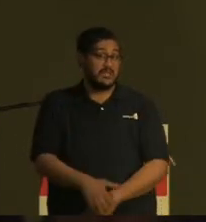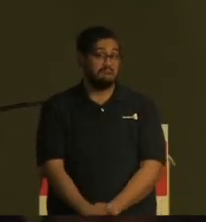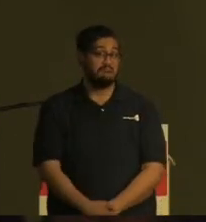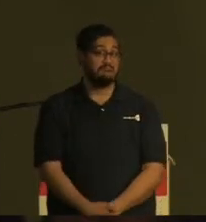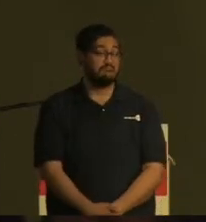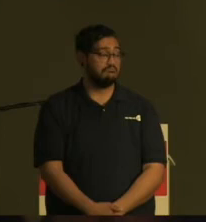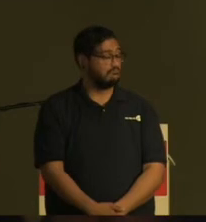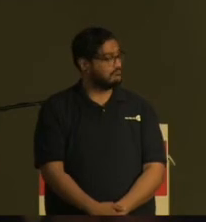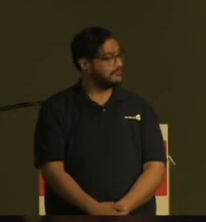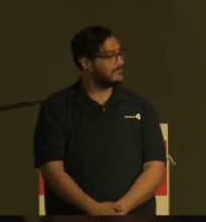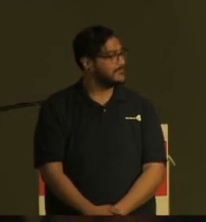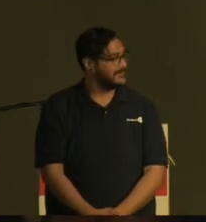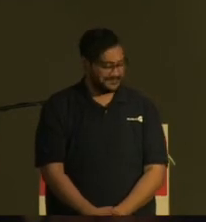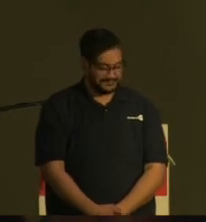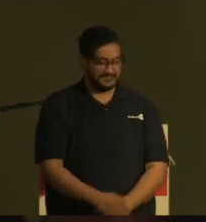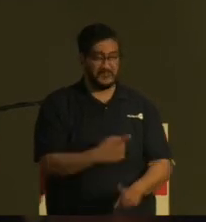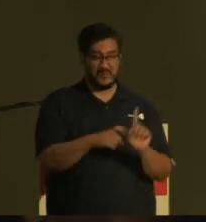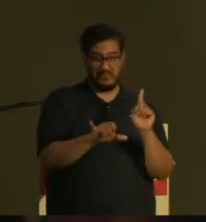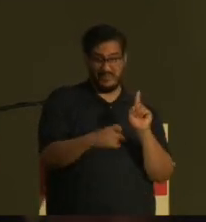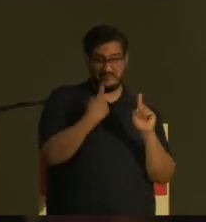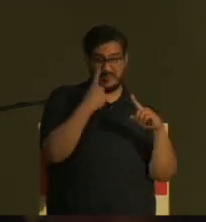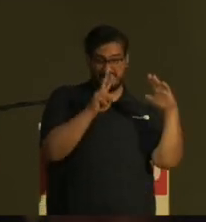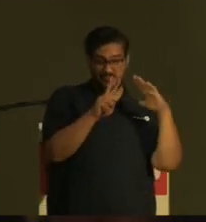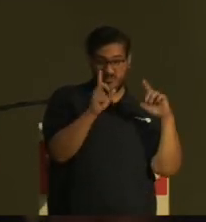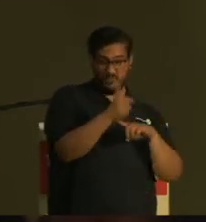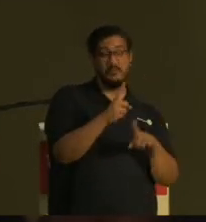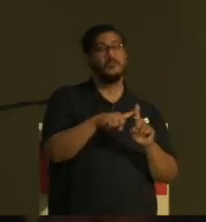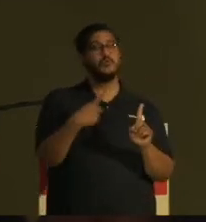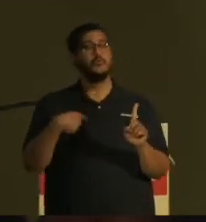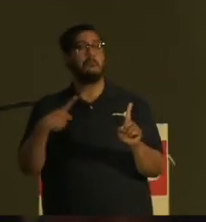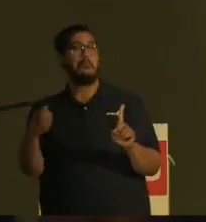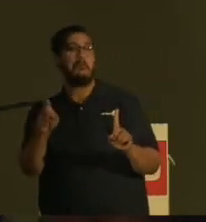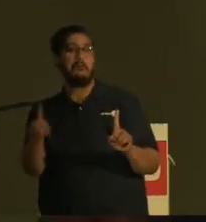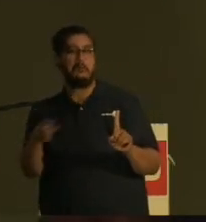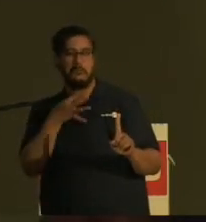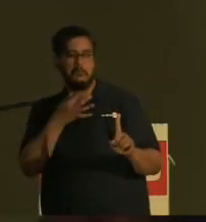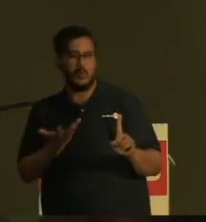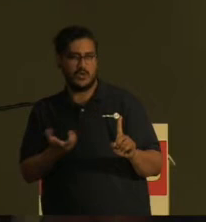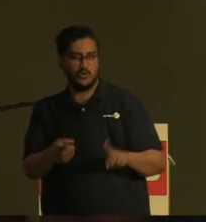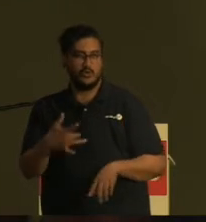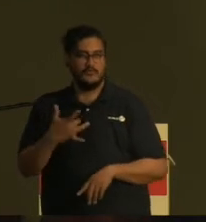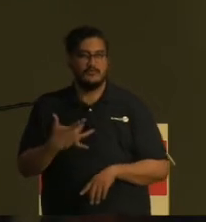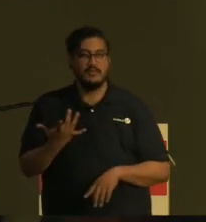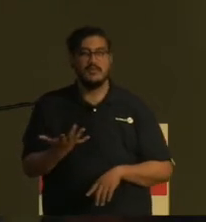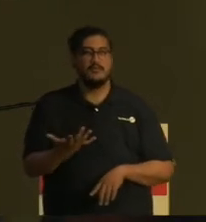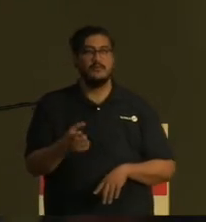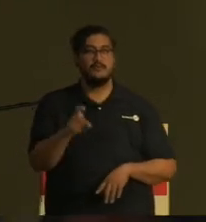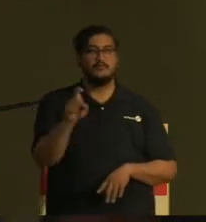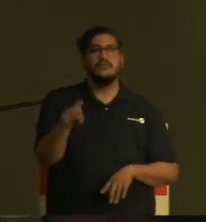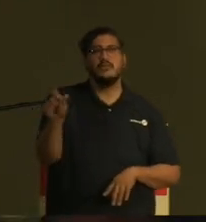From this prophetic moment to that question, why did you feel the necessity of another